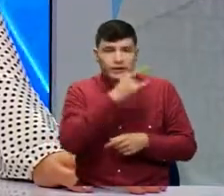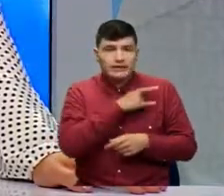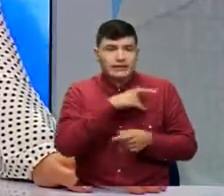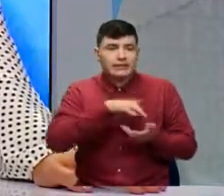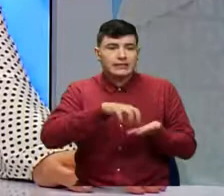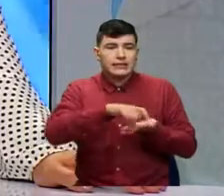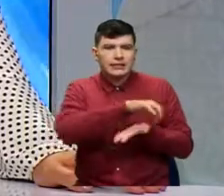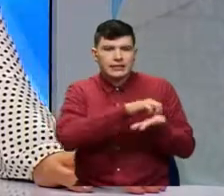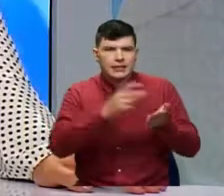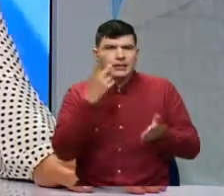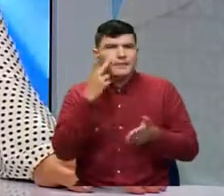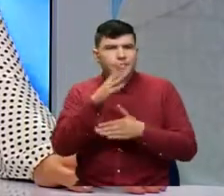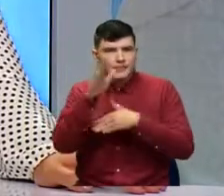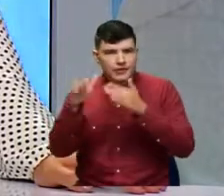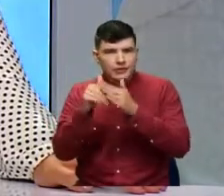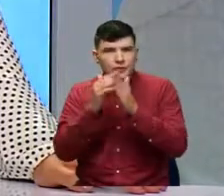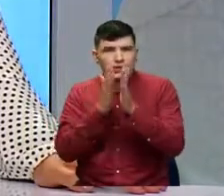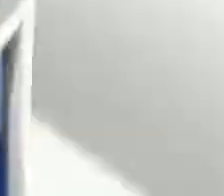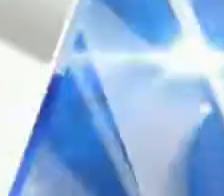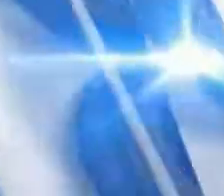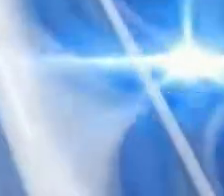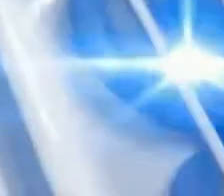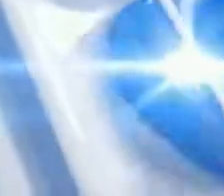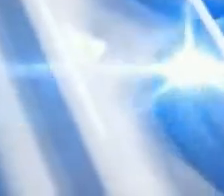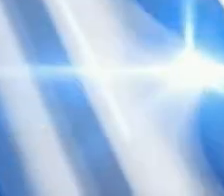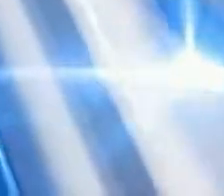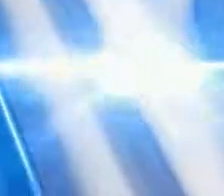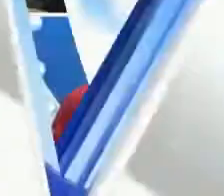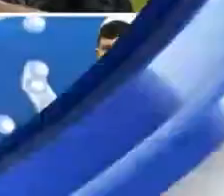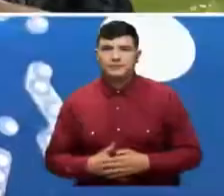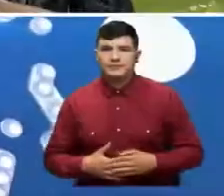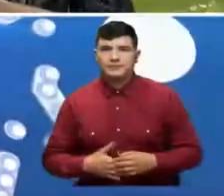ordenado muy buenas tardes cuál es el estado de ser